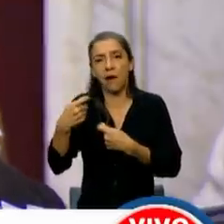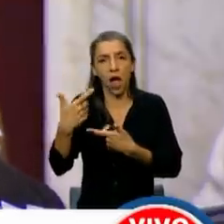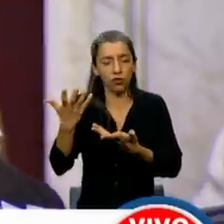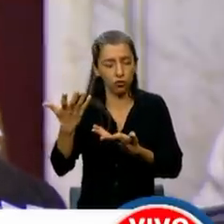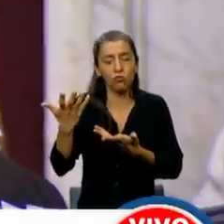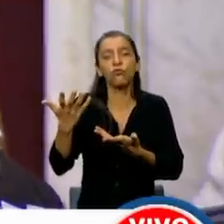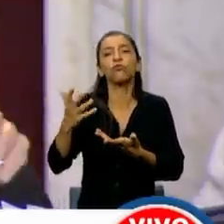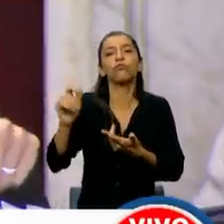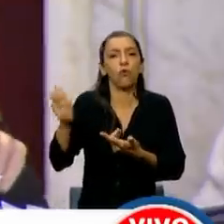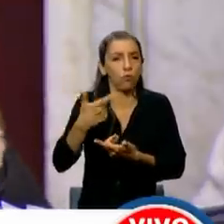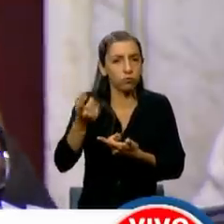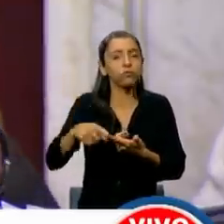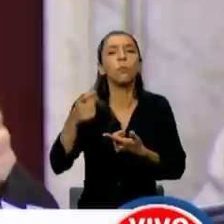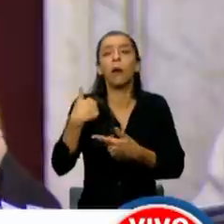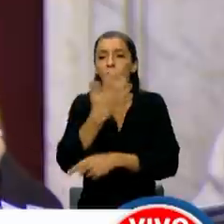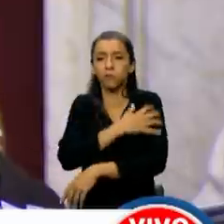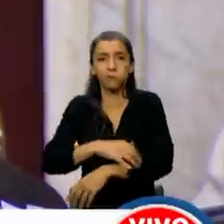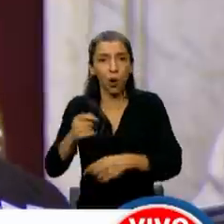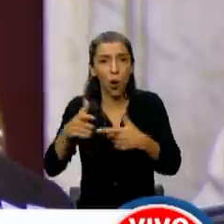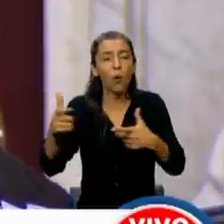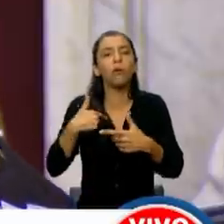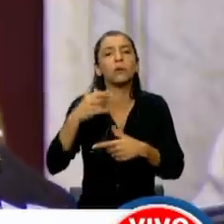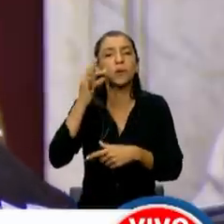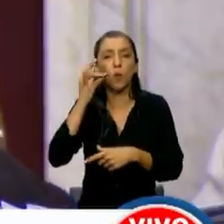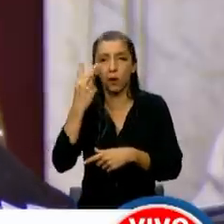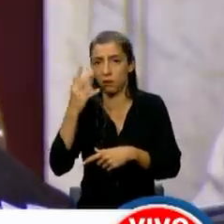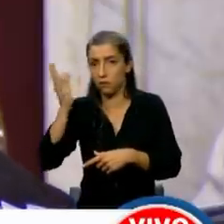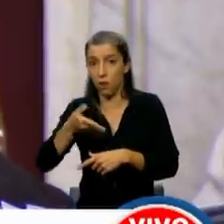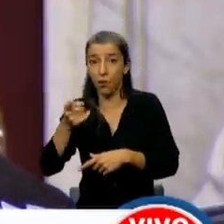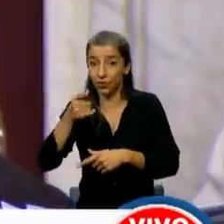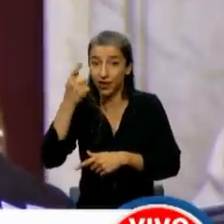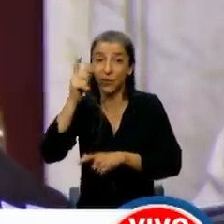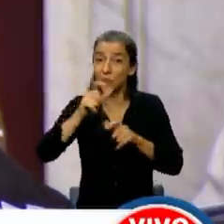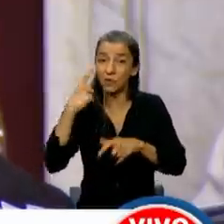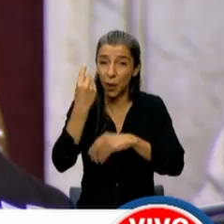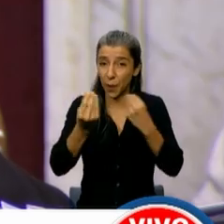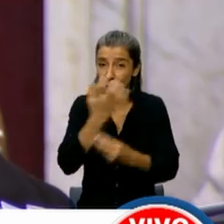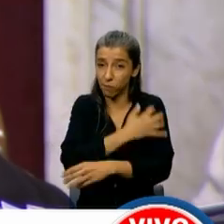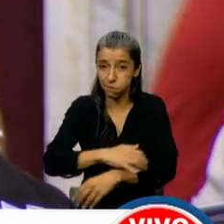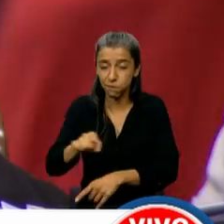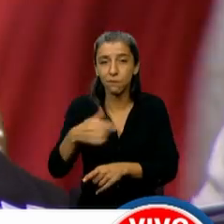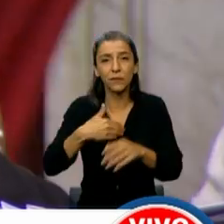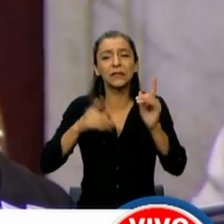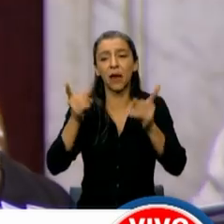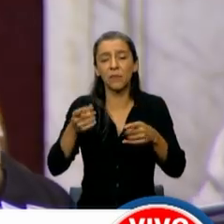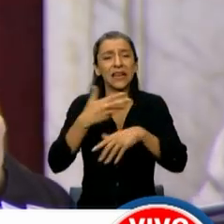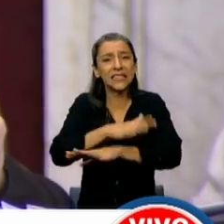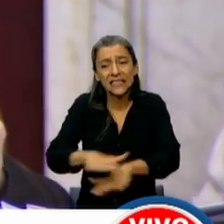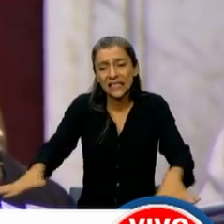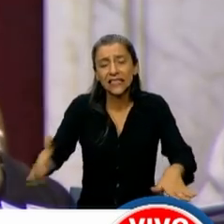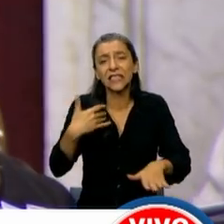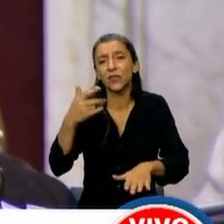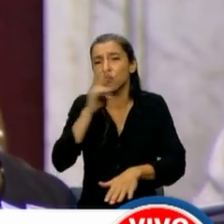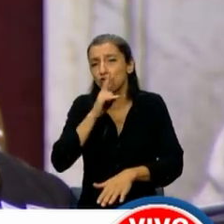en que el índice de pobreza es superior al 42 por ciento pero que además de esa pobreza está infantilizado y feminizada